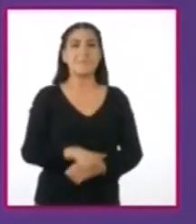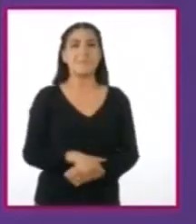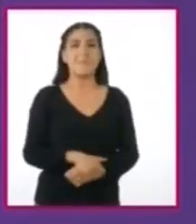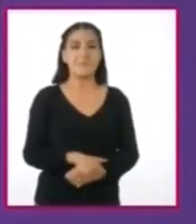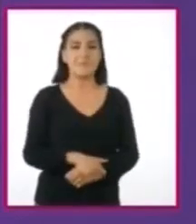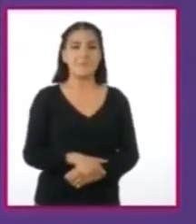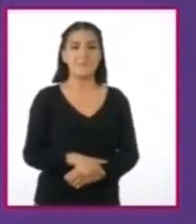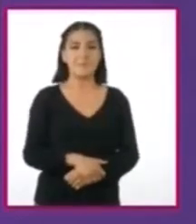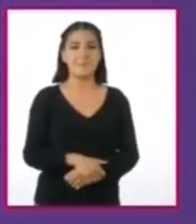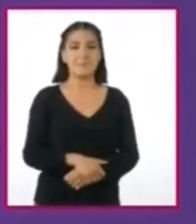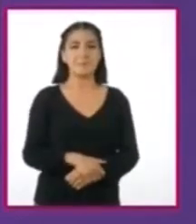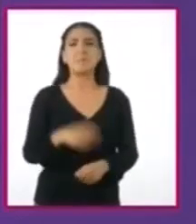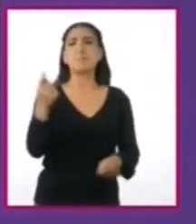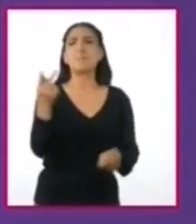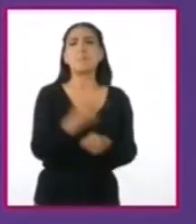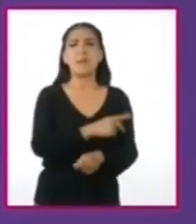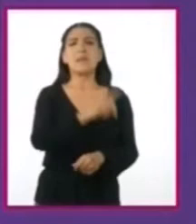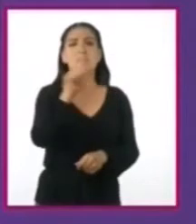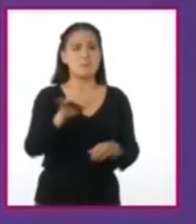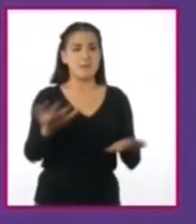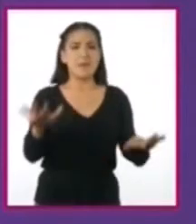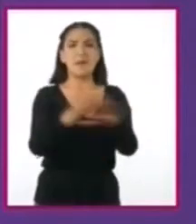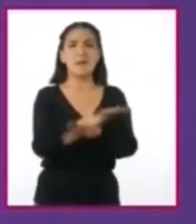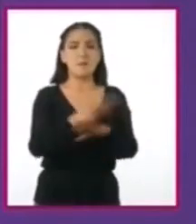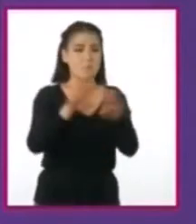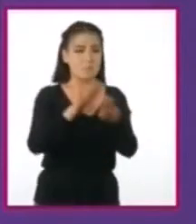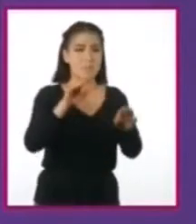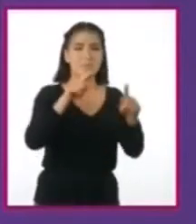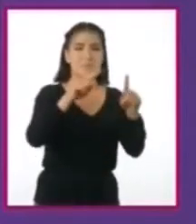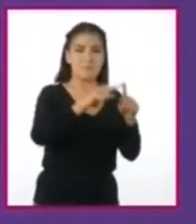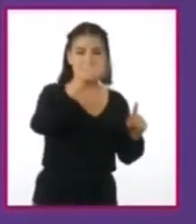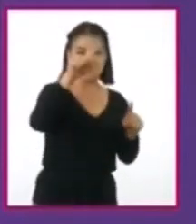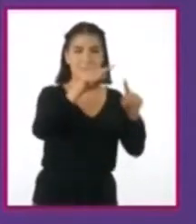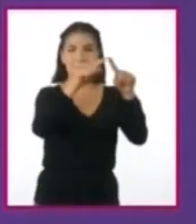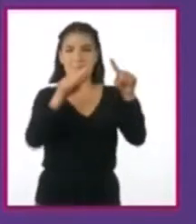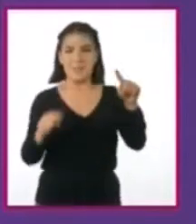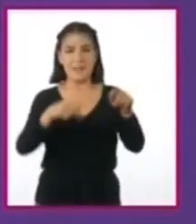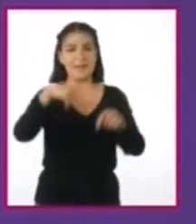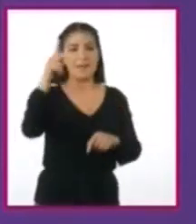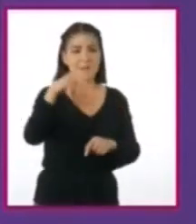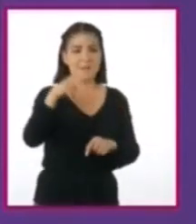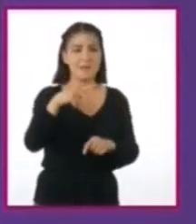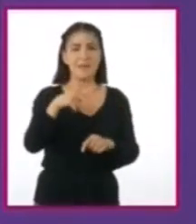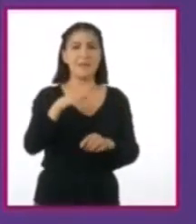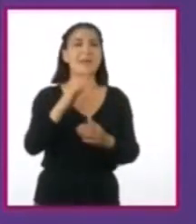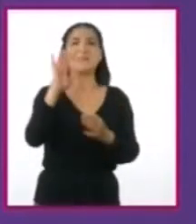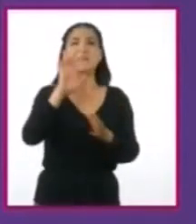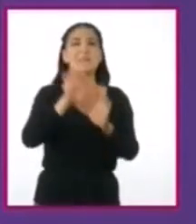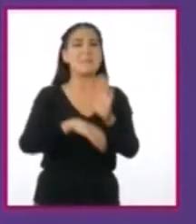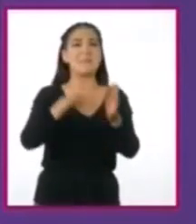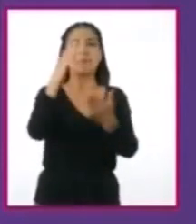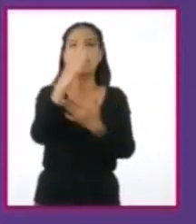¿Y qué pasará si cambiamos la proporción K al mínimo